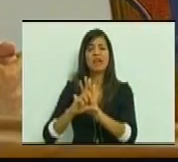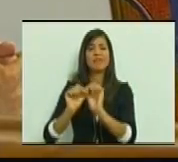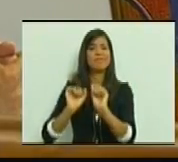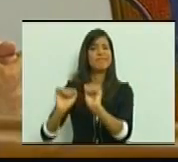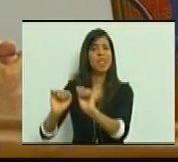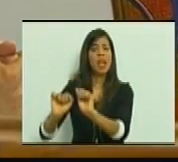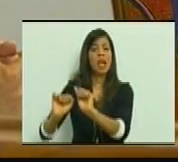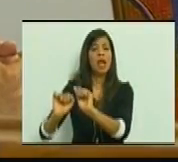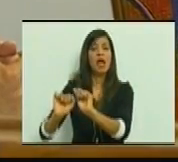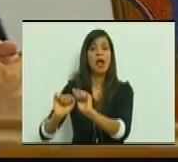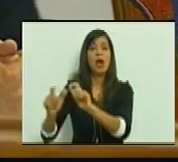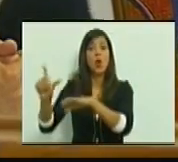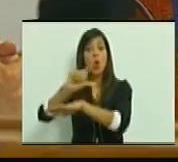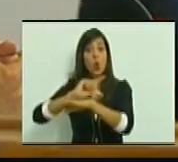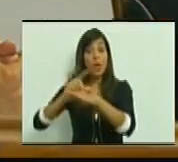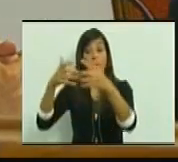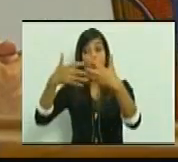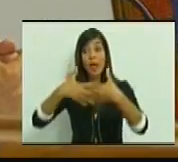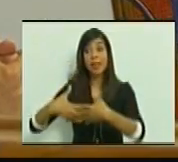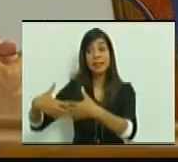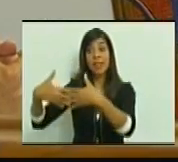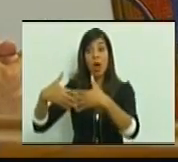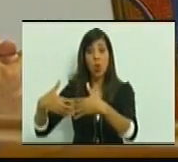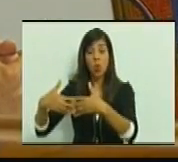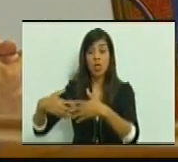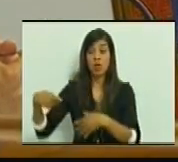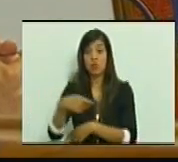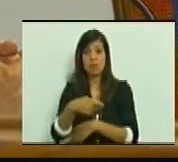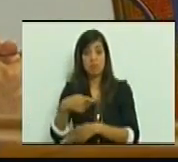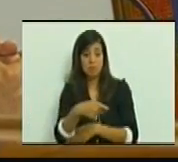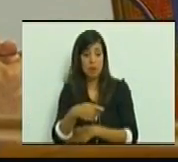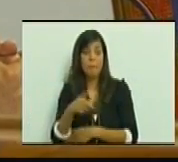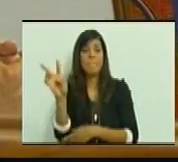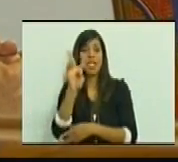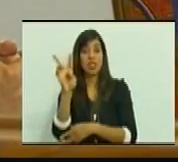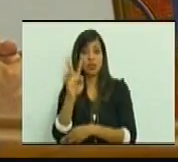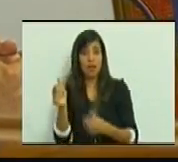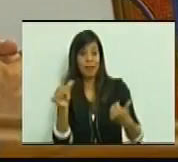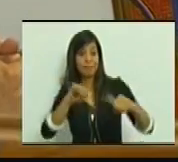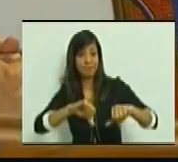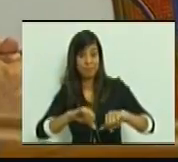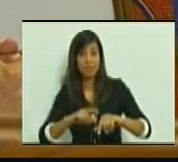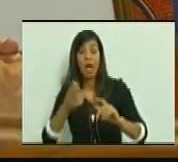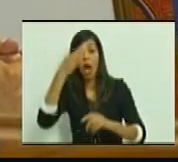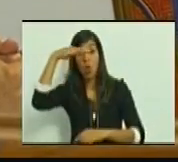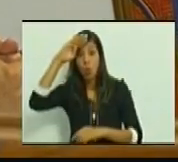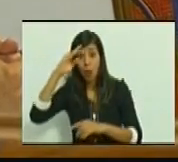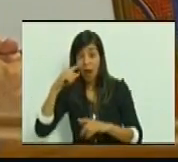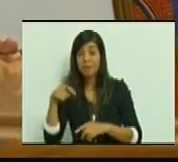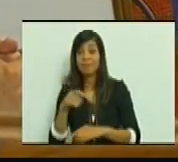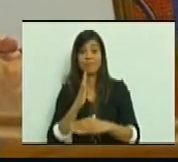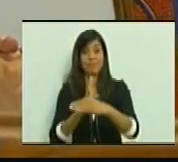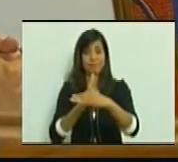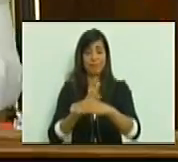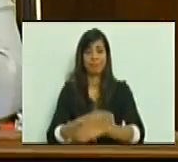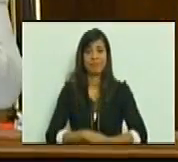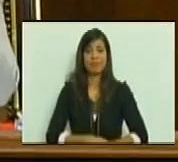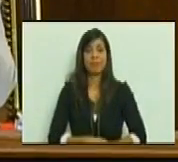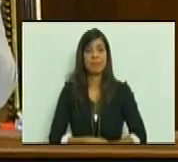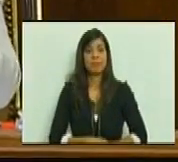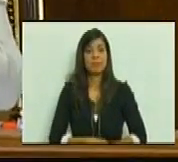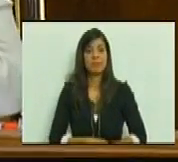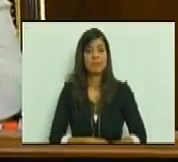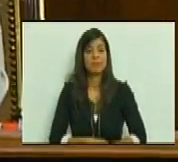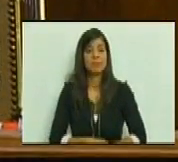bloqueo económico del gobierno de los Estados Unidos de América a la República de Cuba. Es todo, presidente.